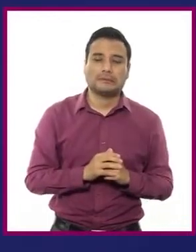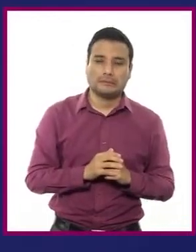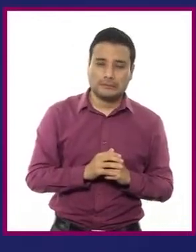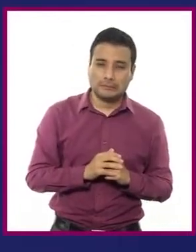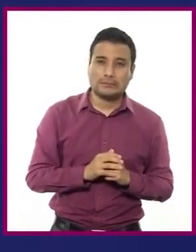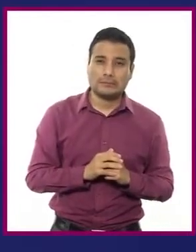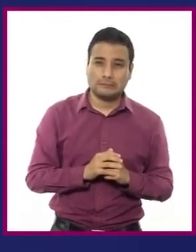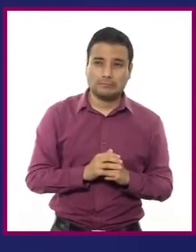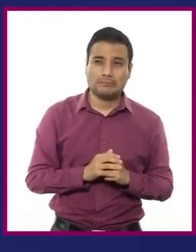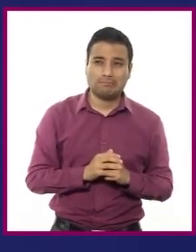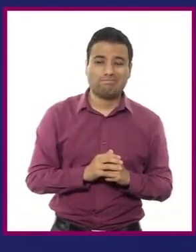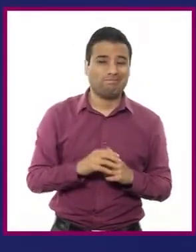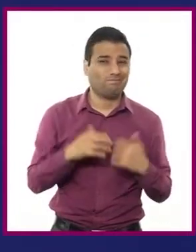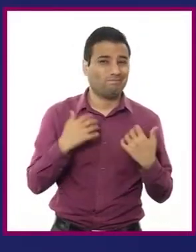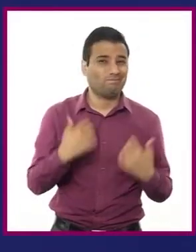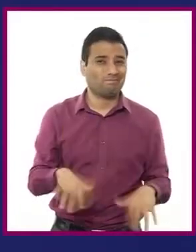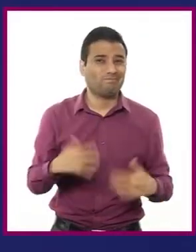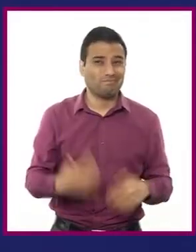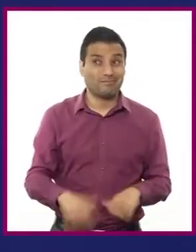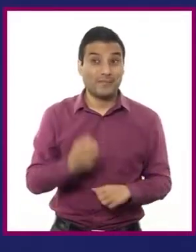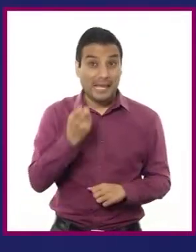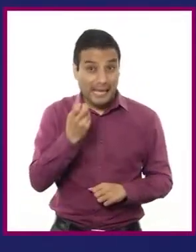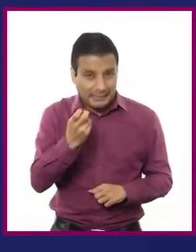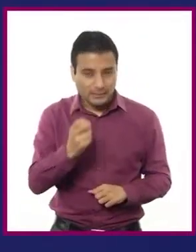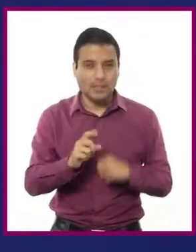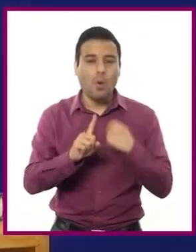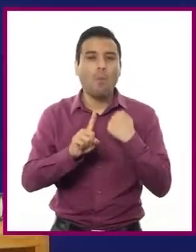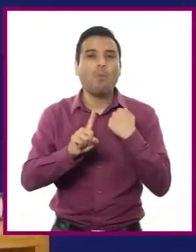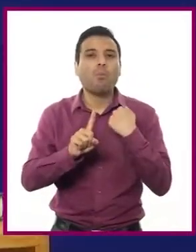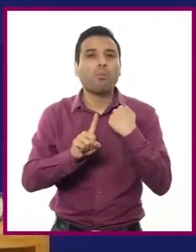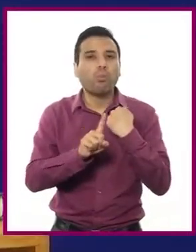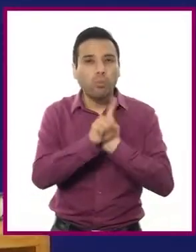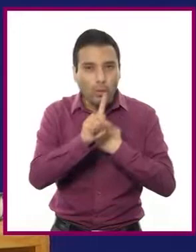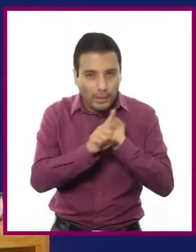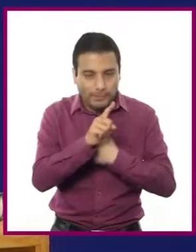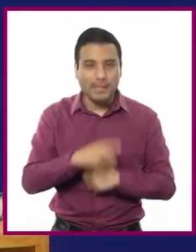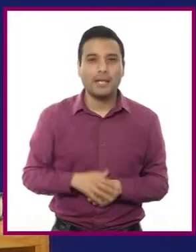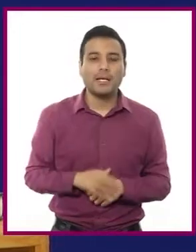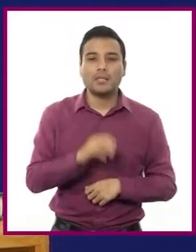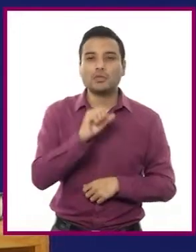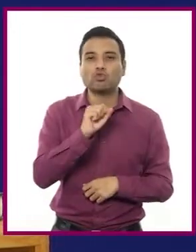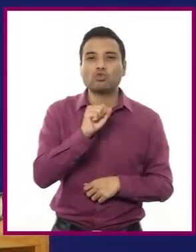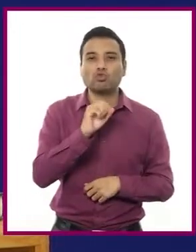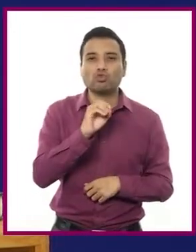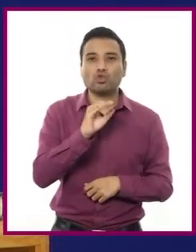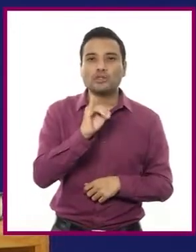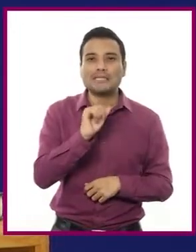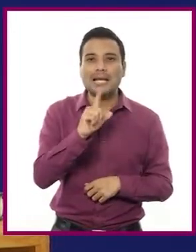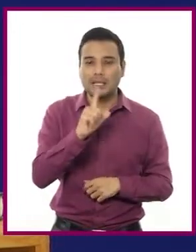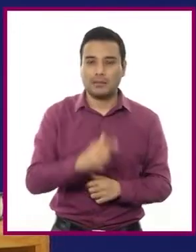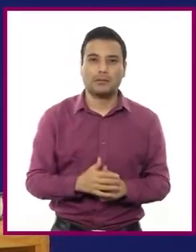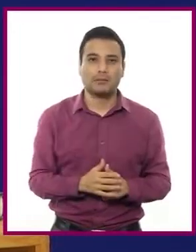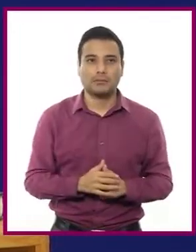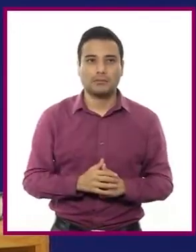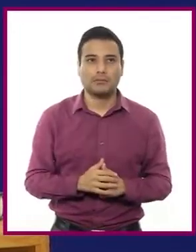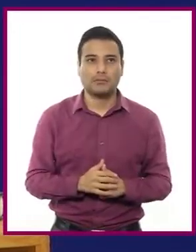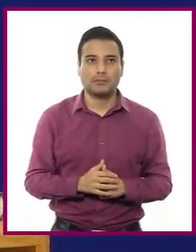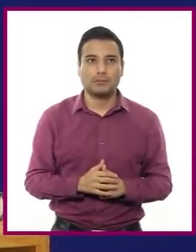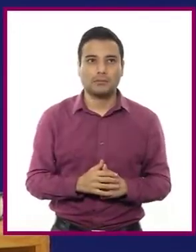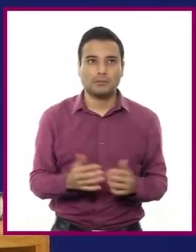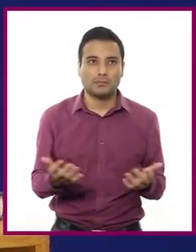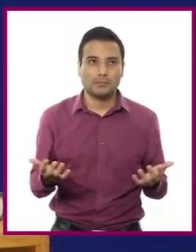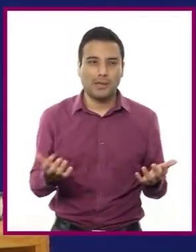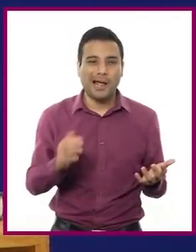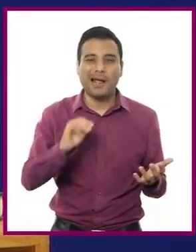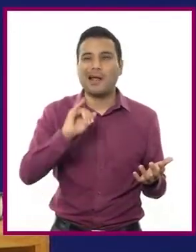personas de tu colonia es un problema social. ¿Problema social? Sí, claro, pero